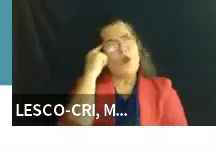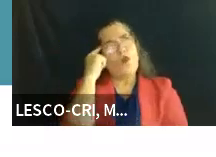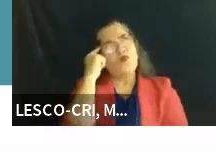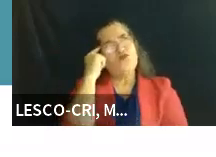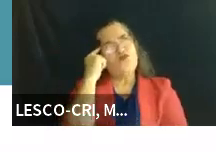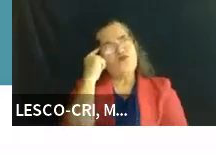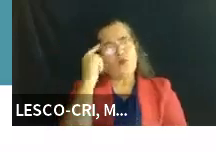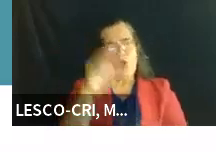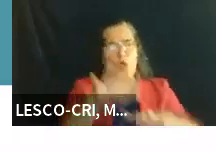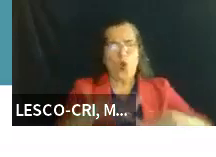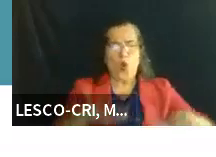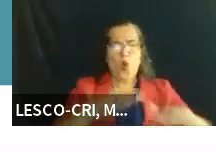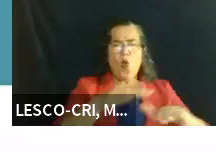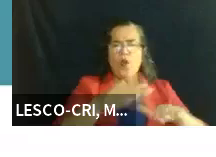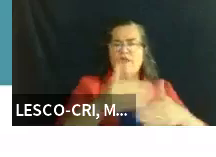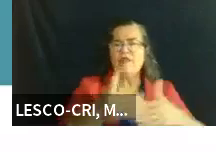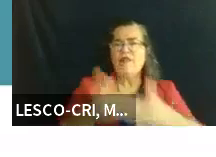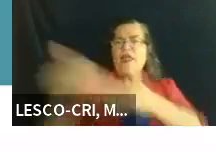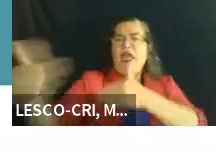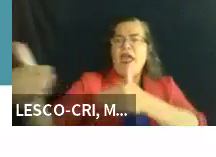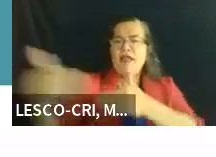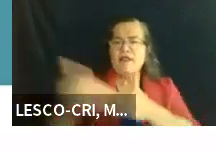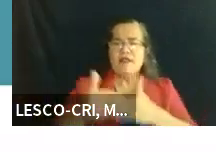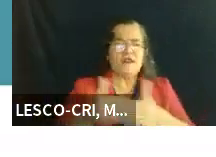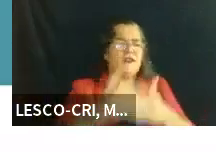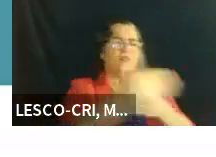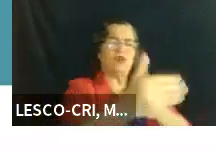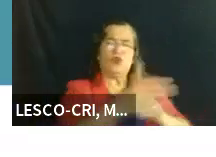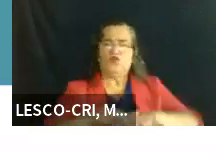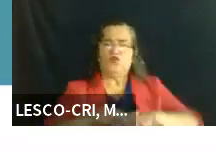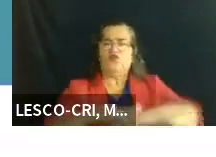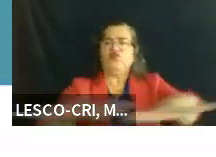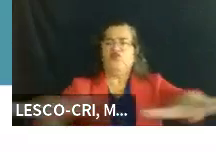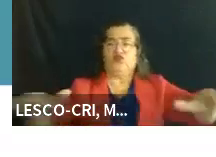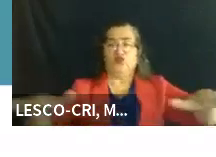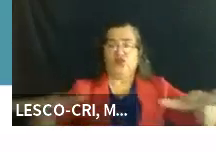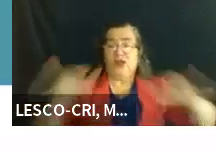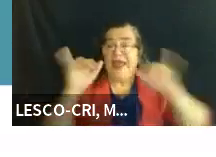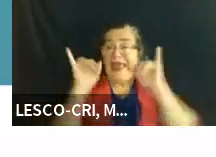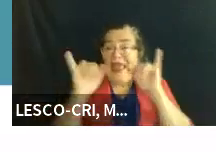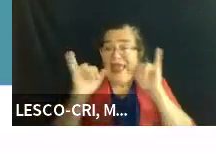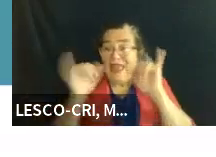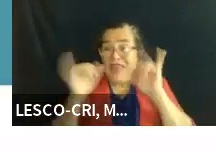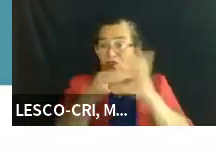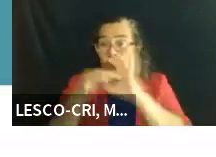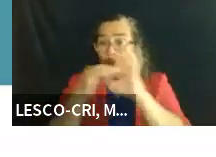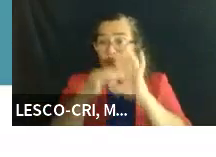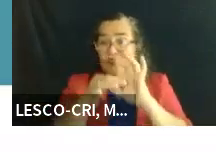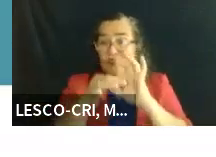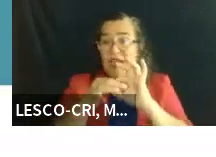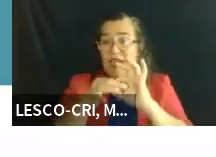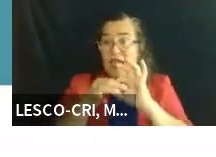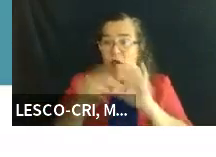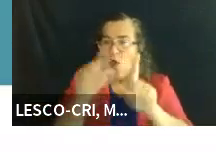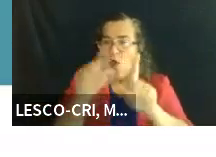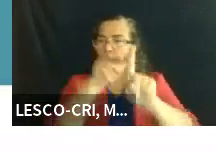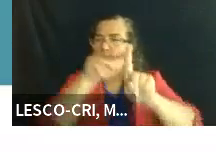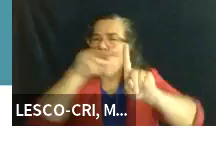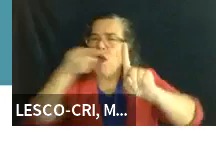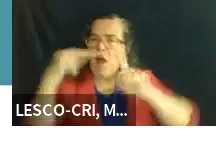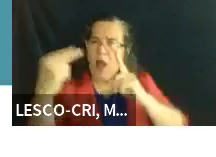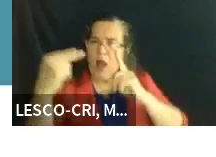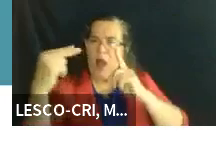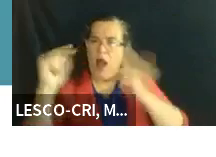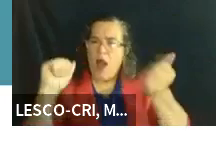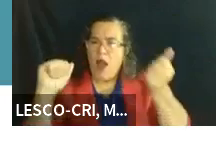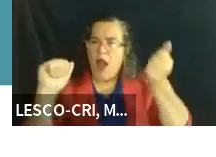contextos expandidos. Y esto, por supuesto, se correlaciona con un cambio de paradigma, con un cambio de modelo en la